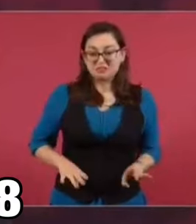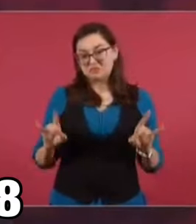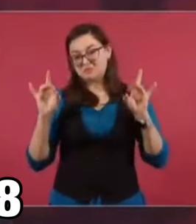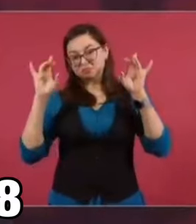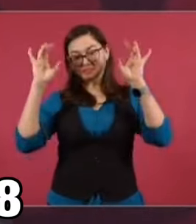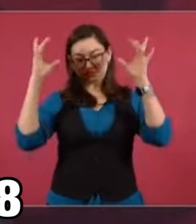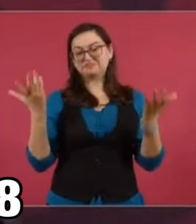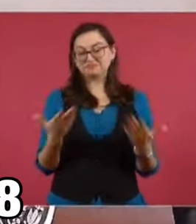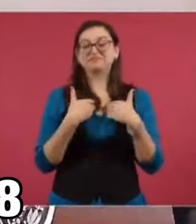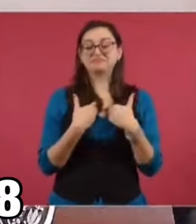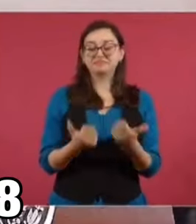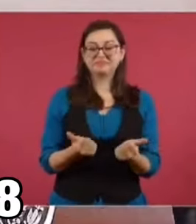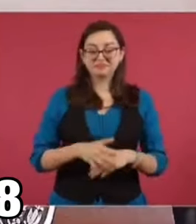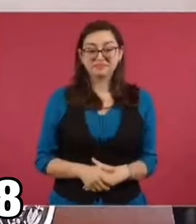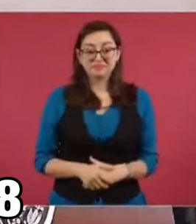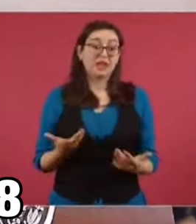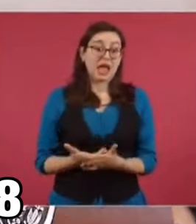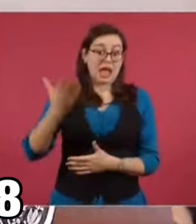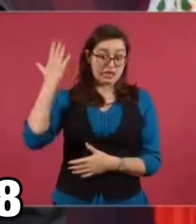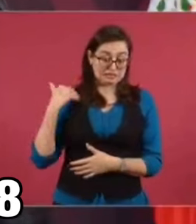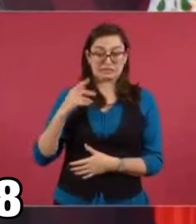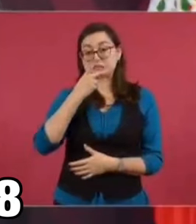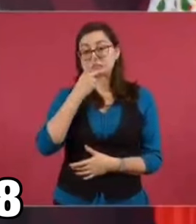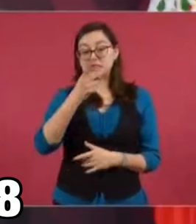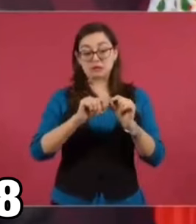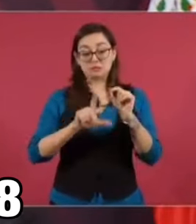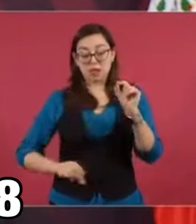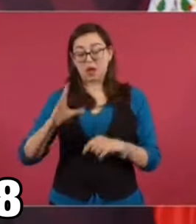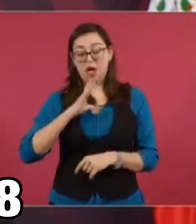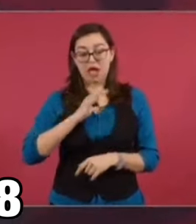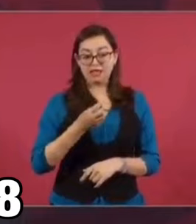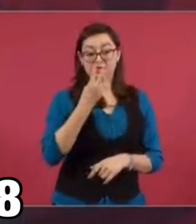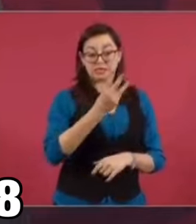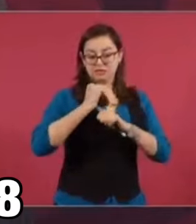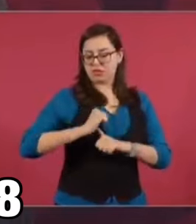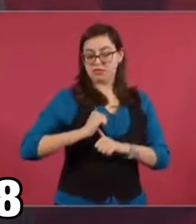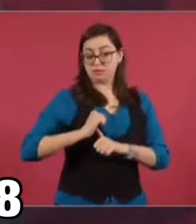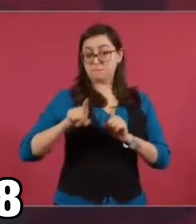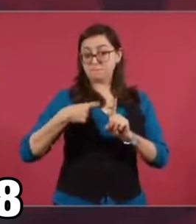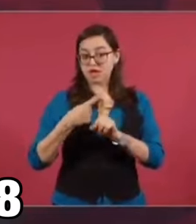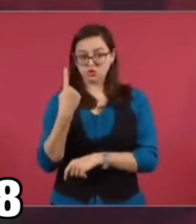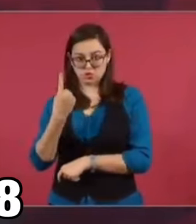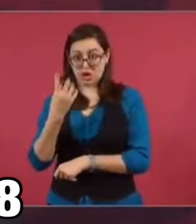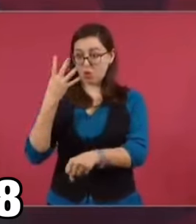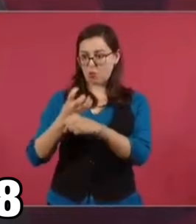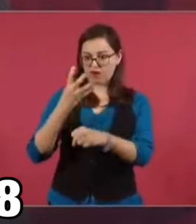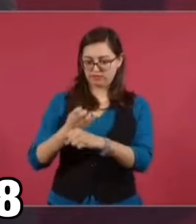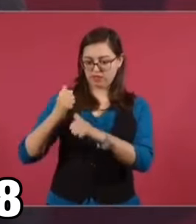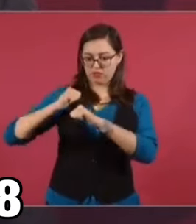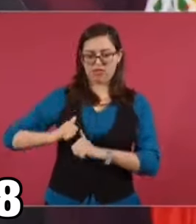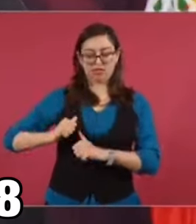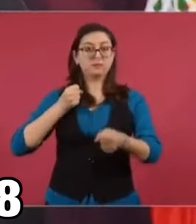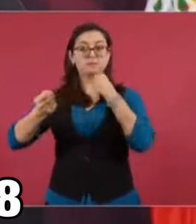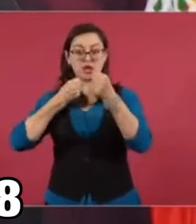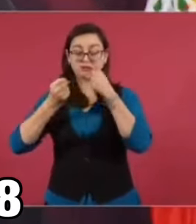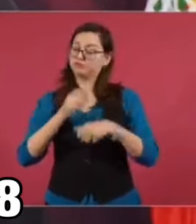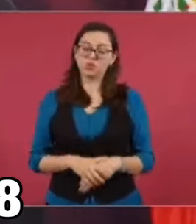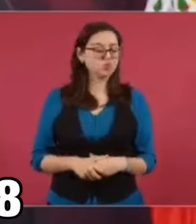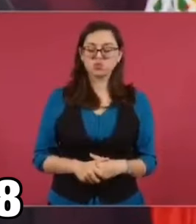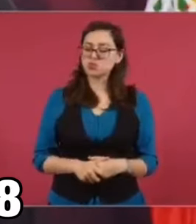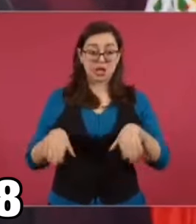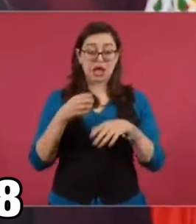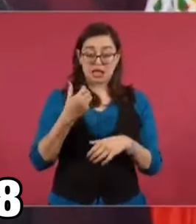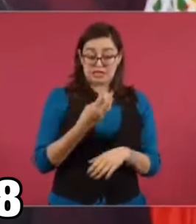los medios. Se hablaba del cuarto poder, pero no. Han llegado a estar